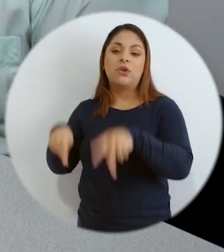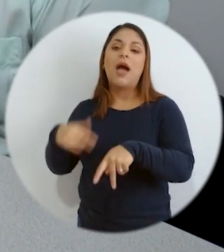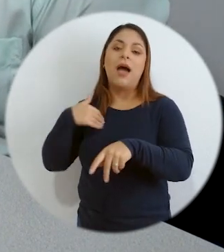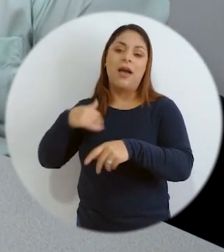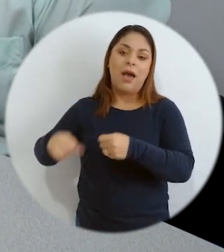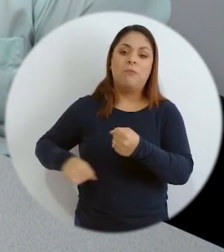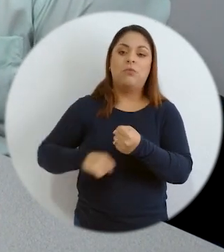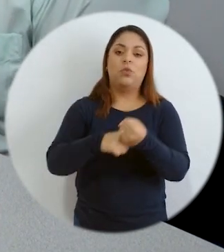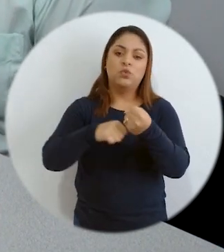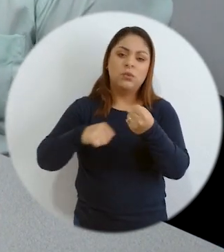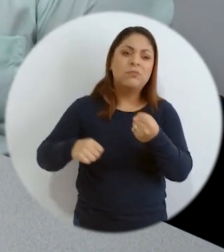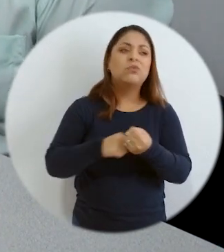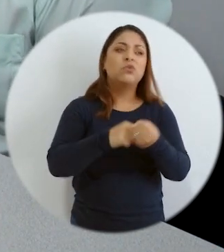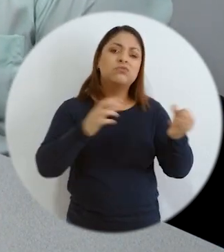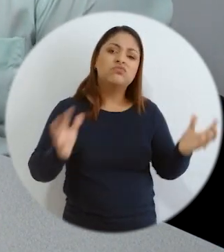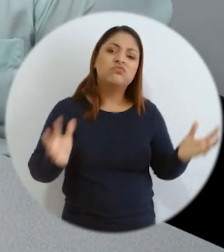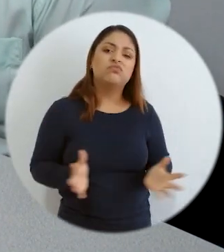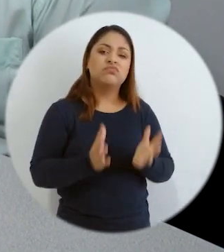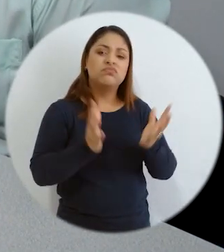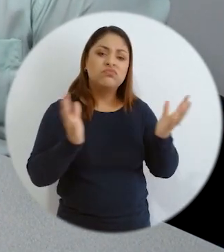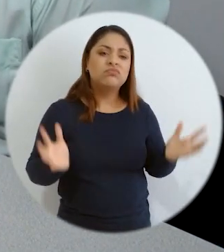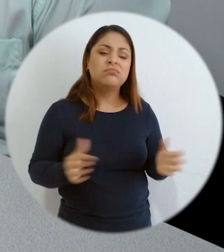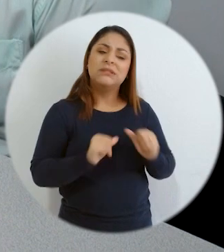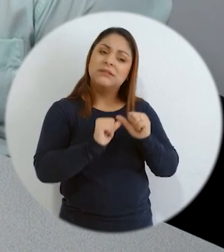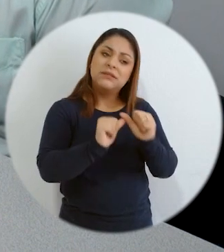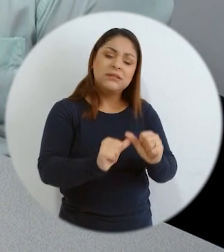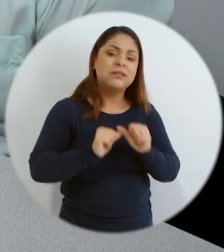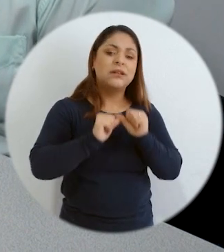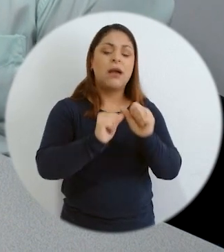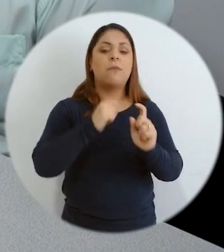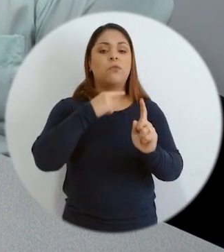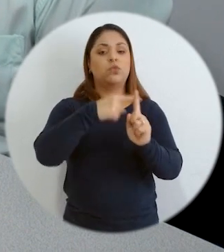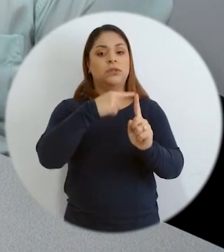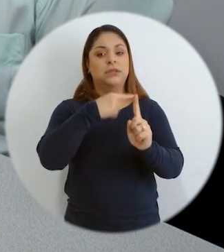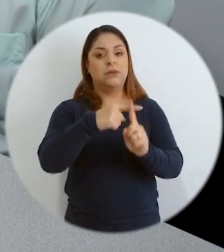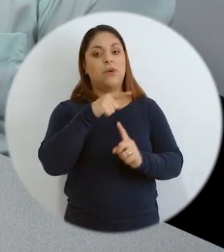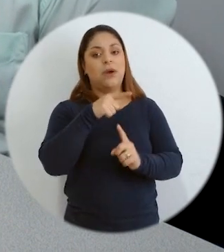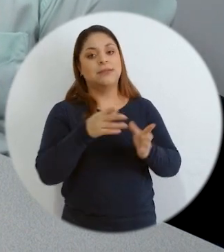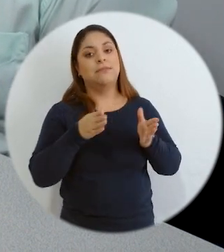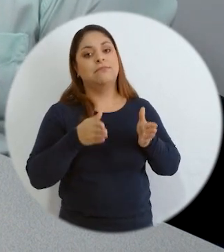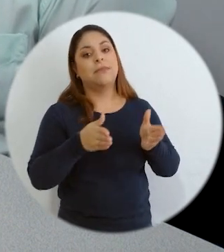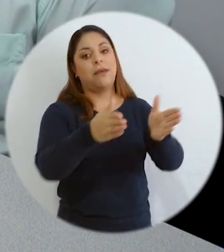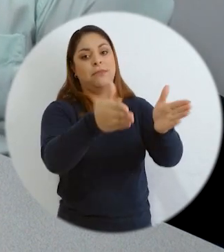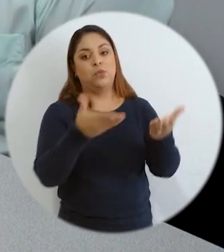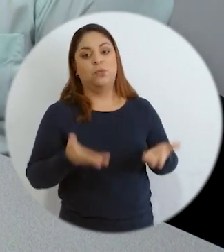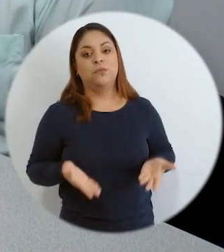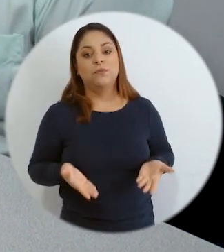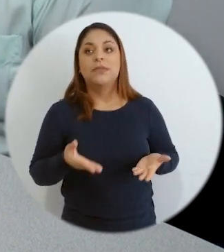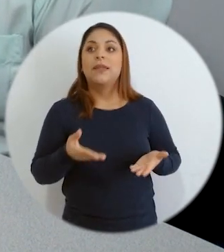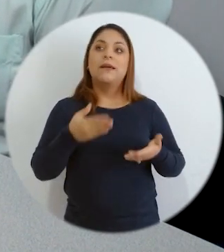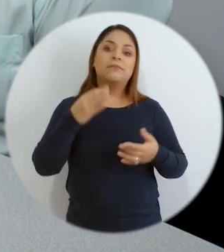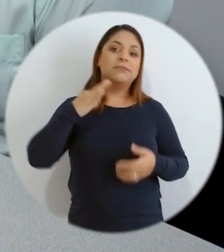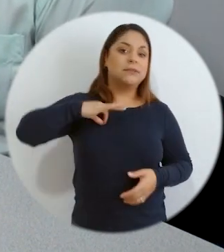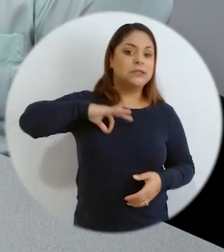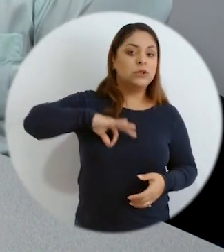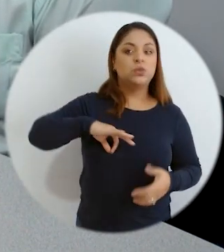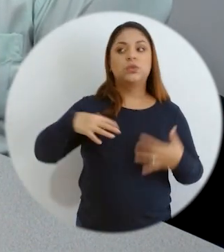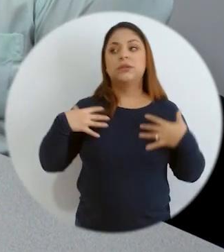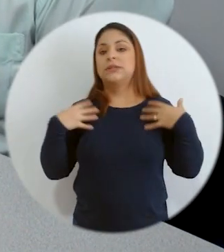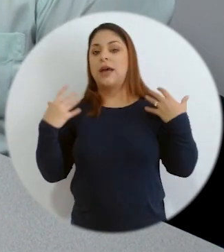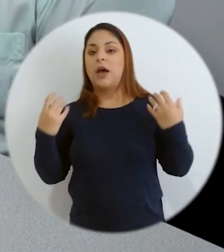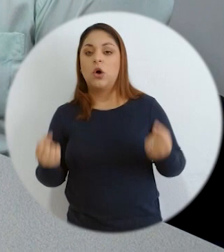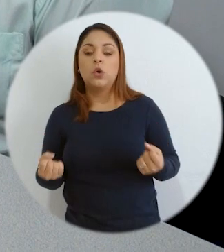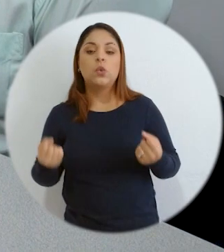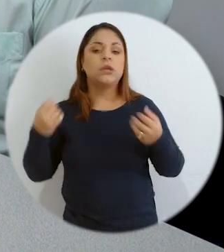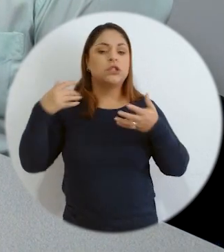una salida positiva para esa persona, un apoyo para, digamos, caminar un camino positivo para esa persona, de salud, de bienestar, de